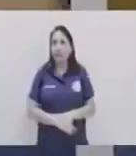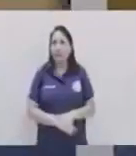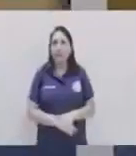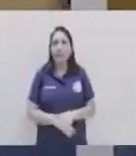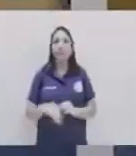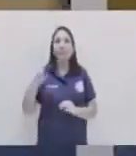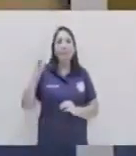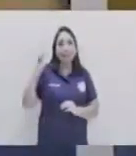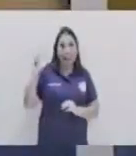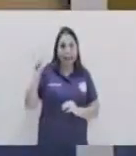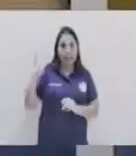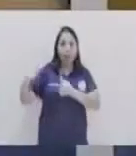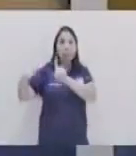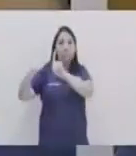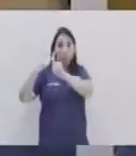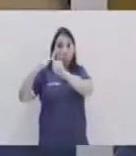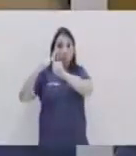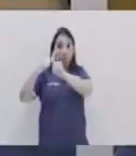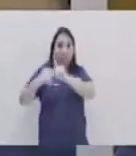está de este lado